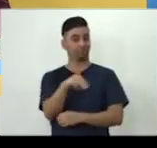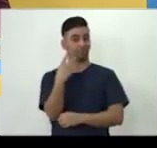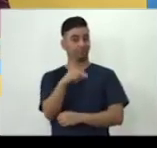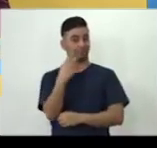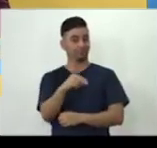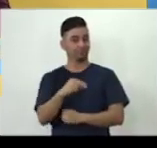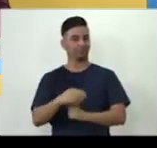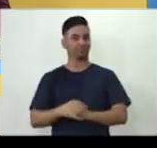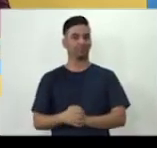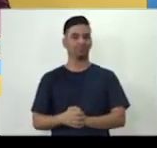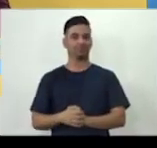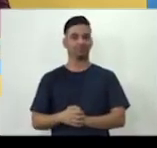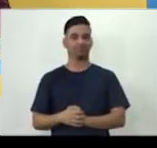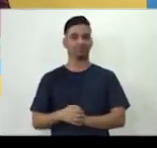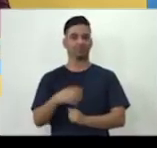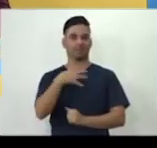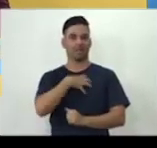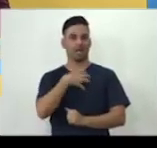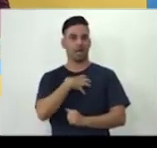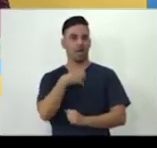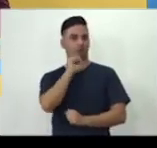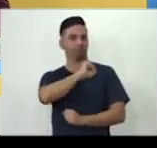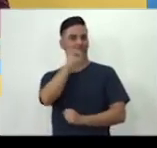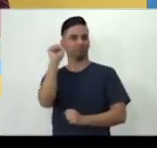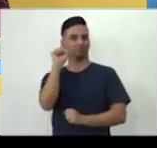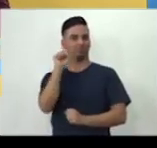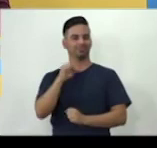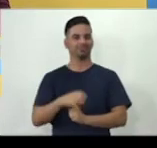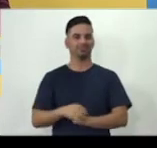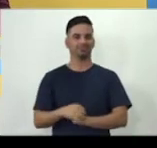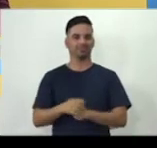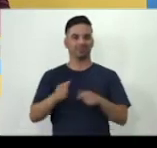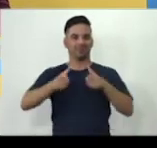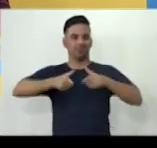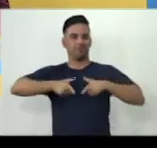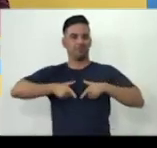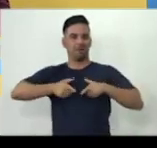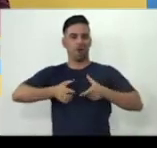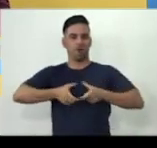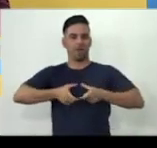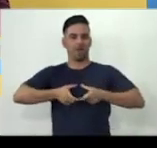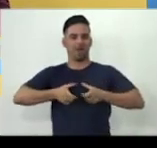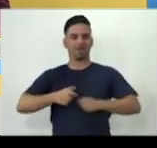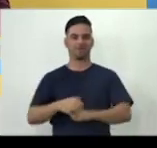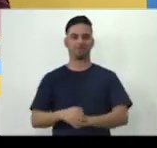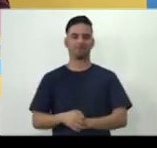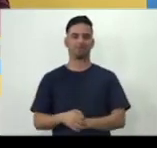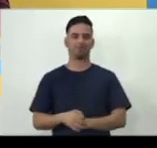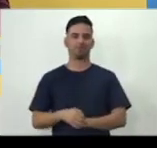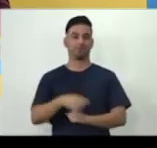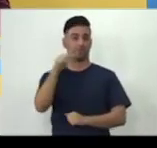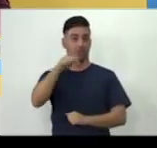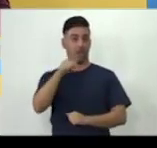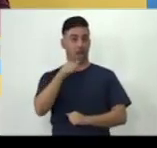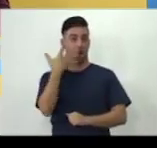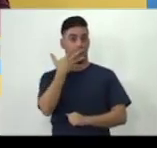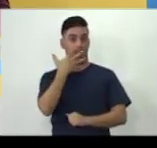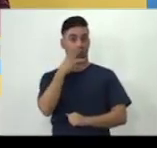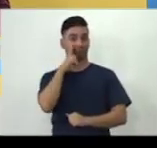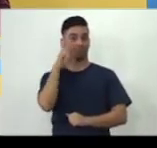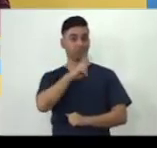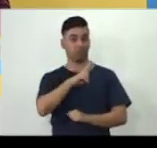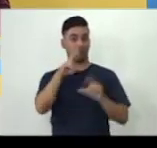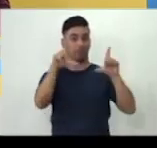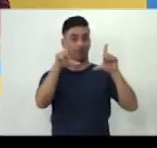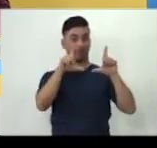nuestros estudiantes que obtuvieron medallas. A continuación, vamos a hacer referencia a los ganadores de